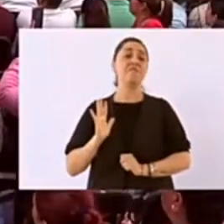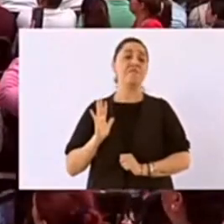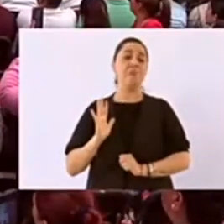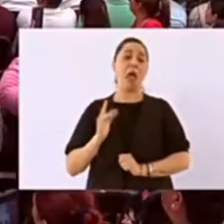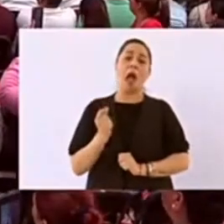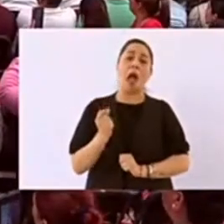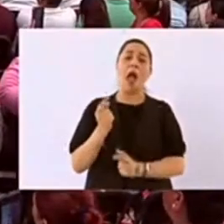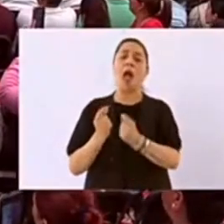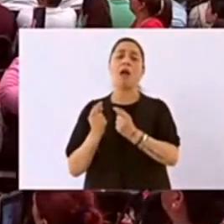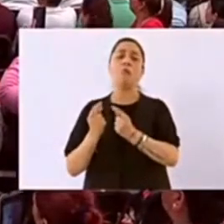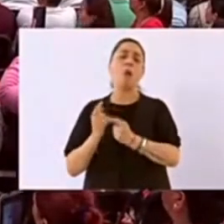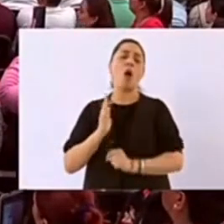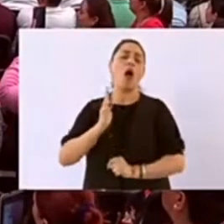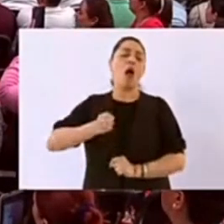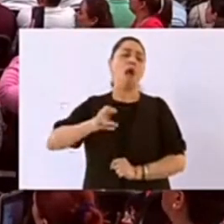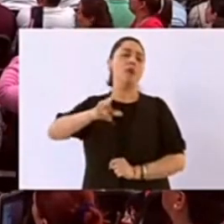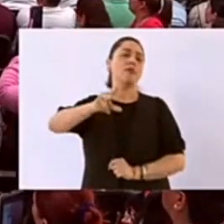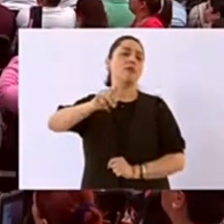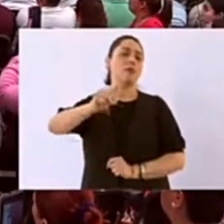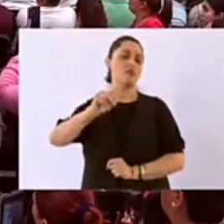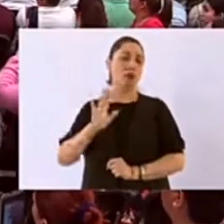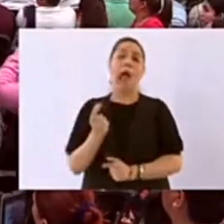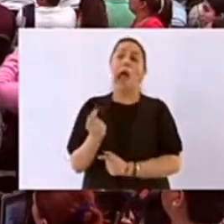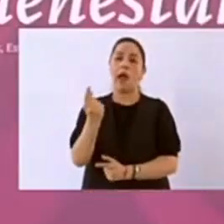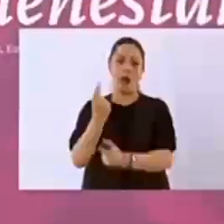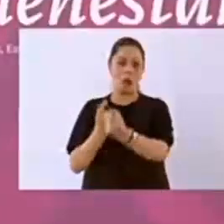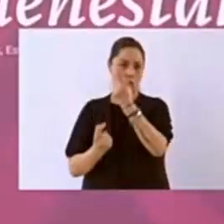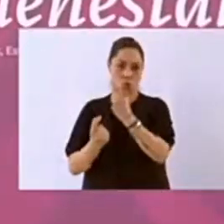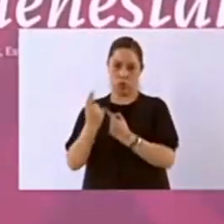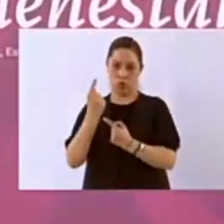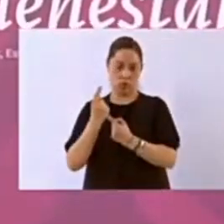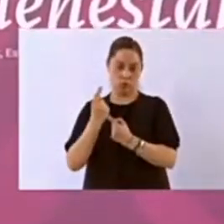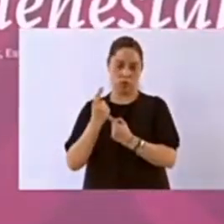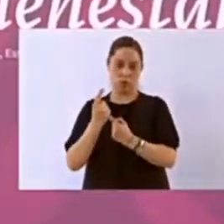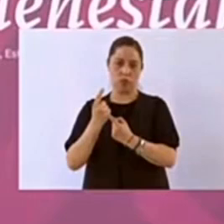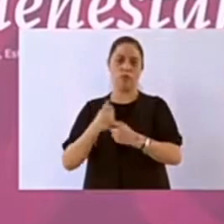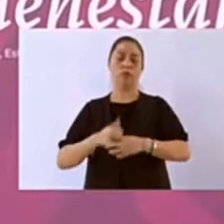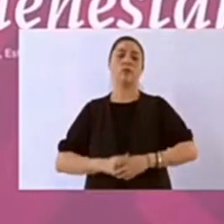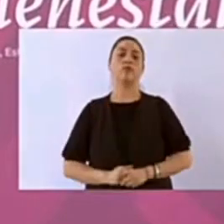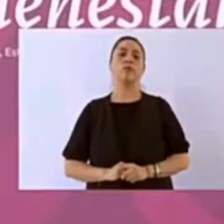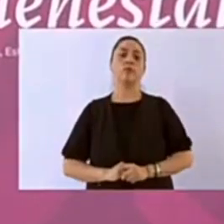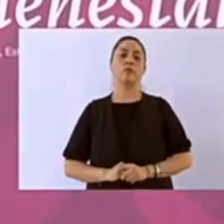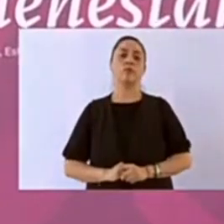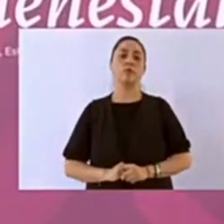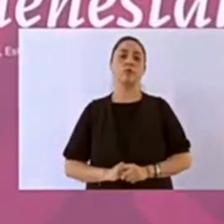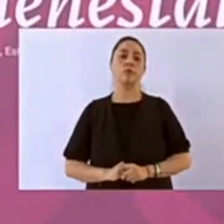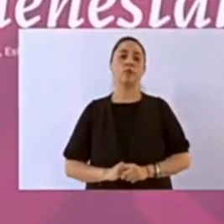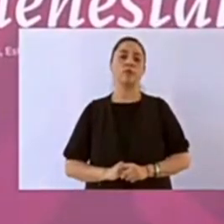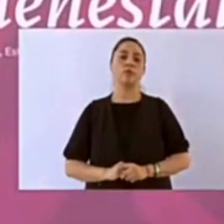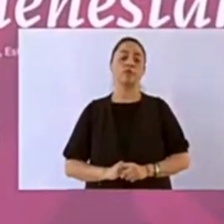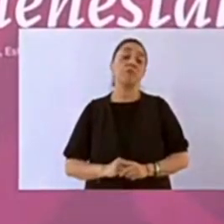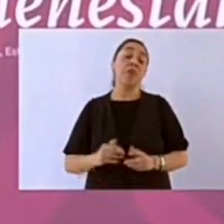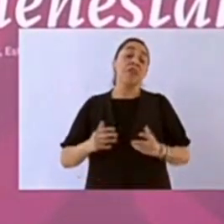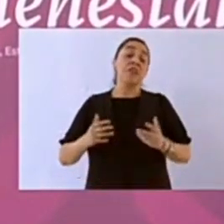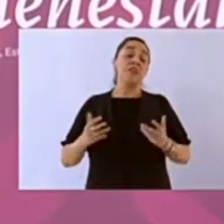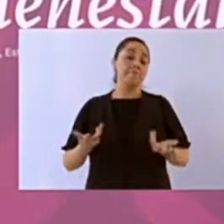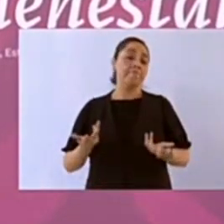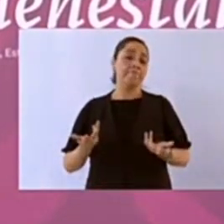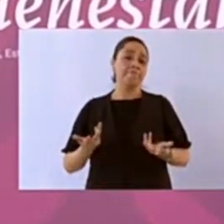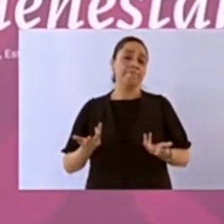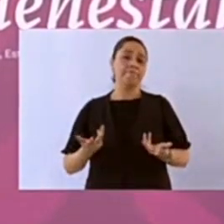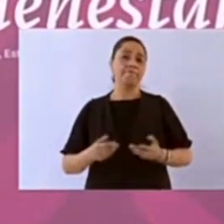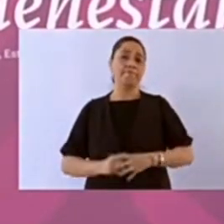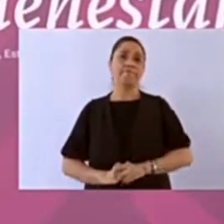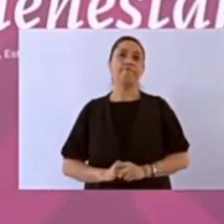aceptaron el aumento. Y hay que decir que pues son ellos